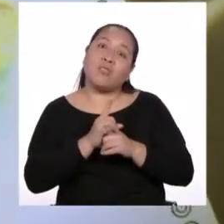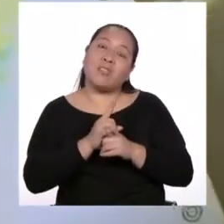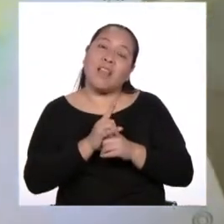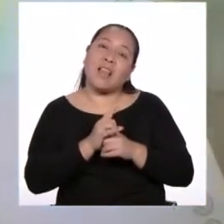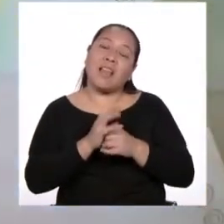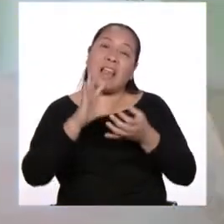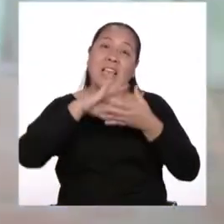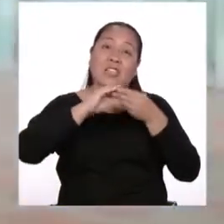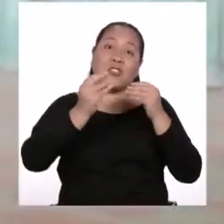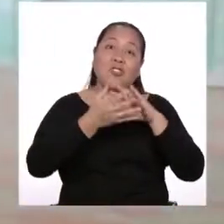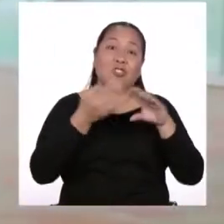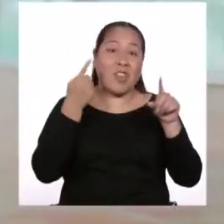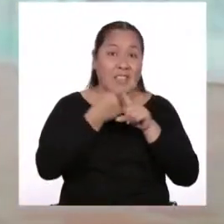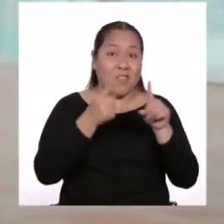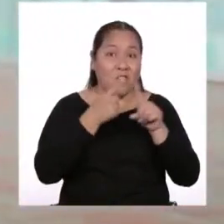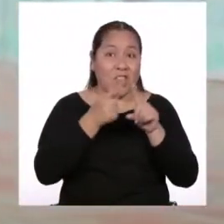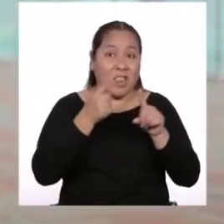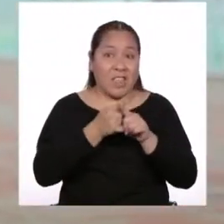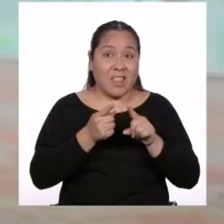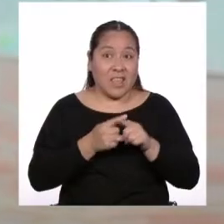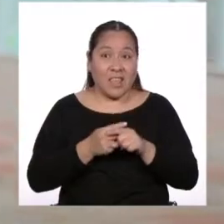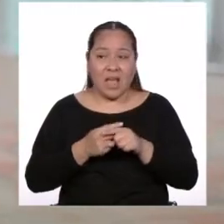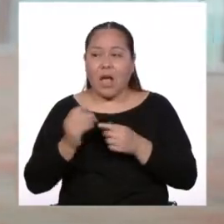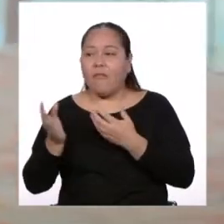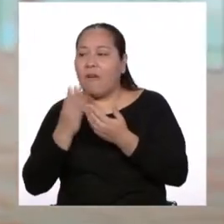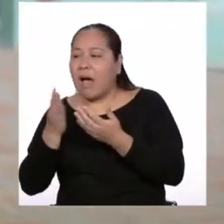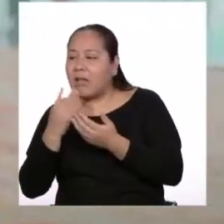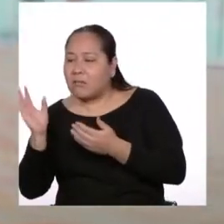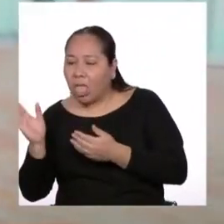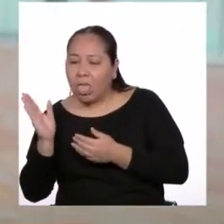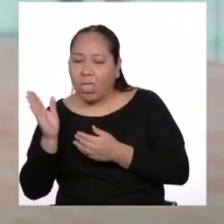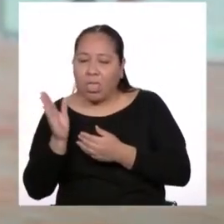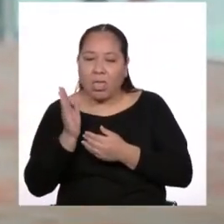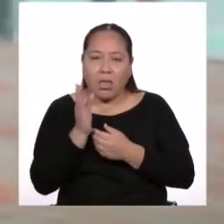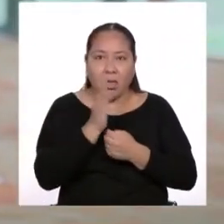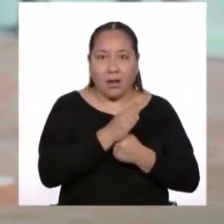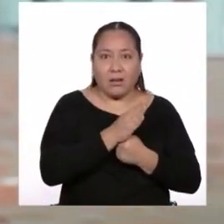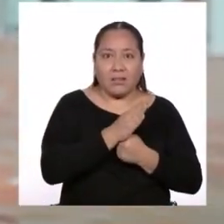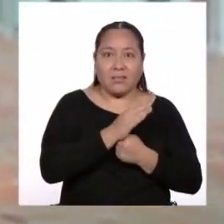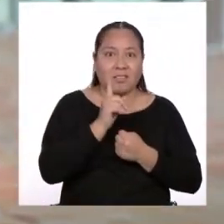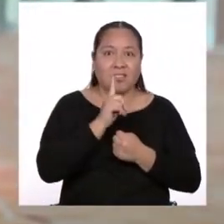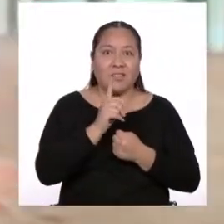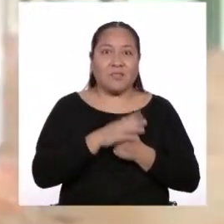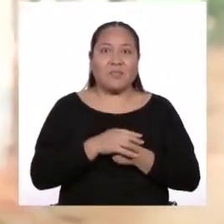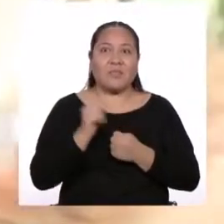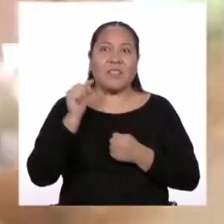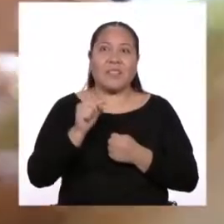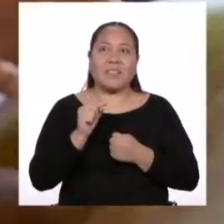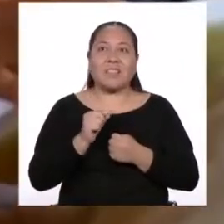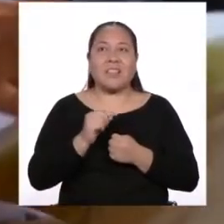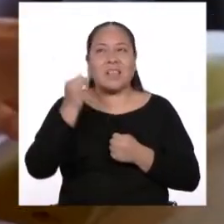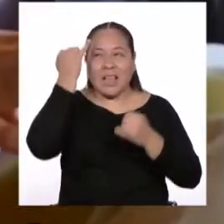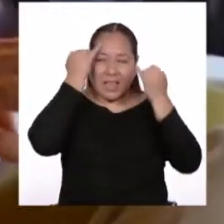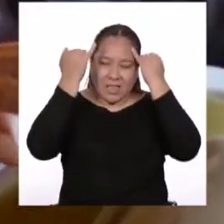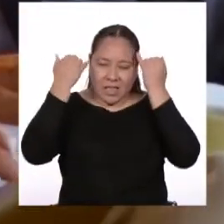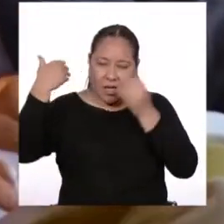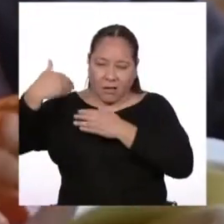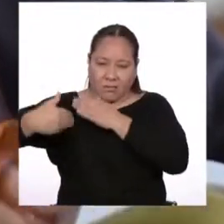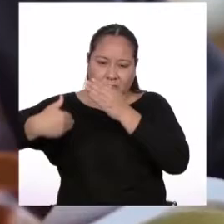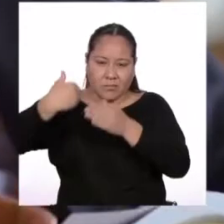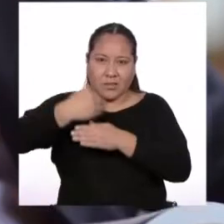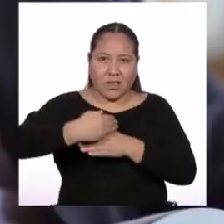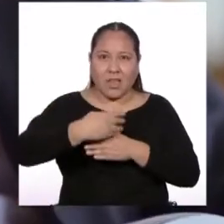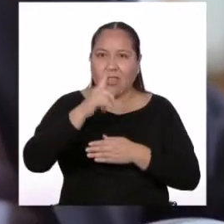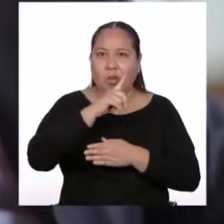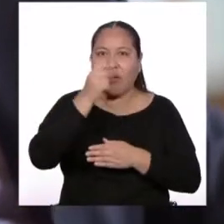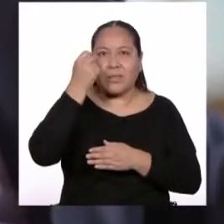narrativo diferente al fácil, al que también un poco presupone que no vas a entender.